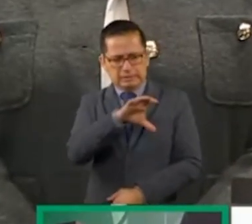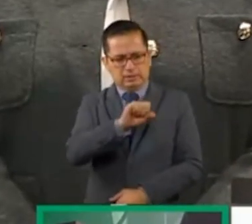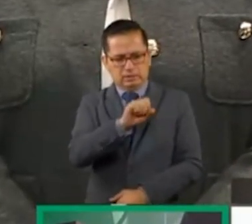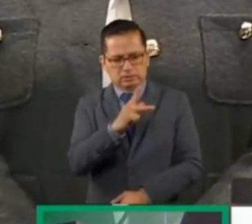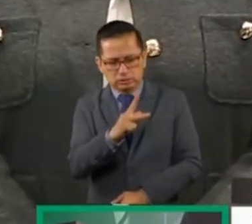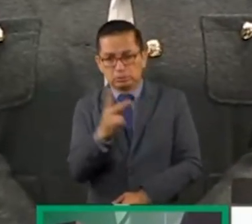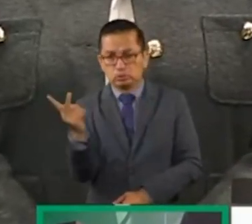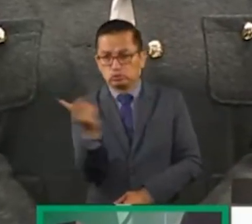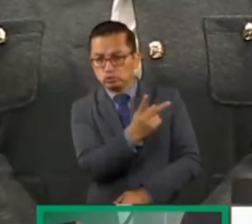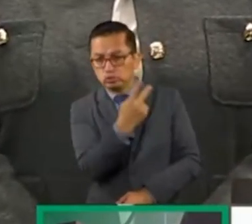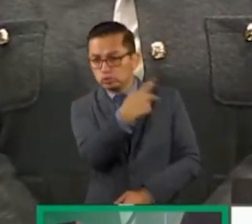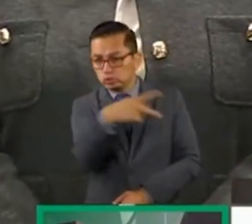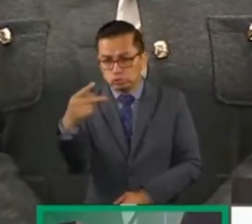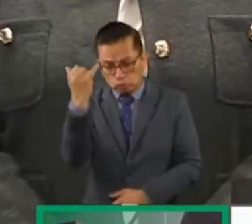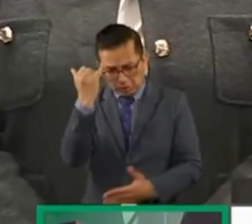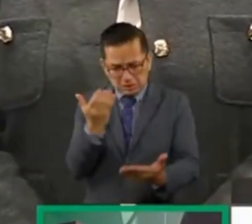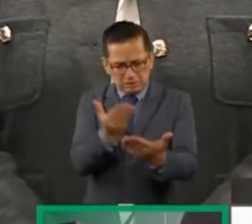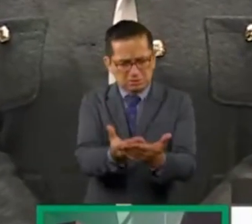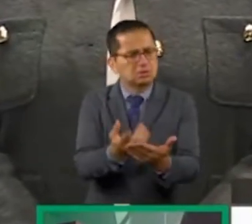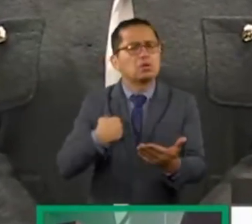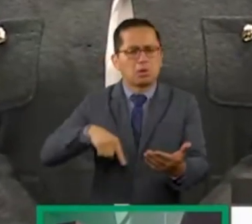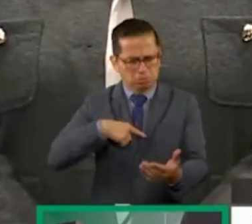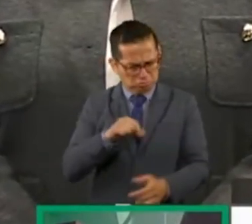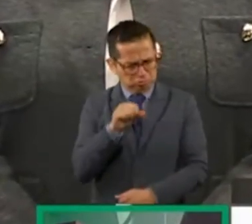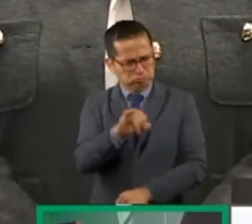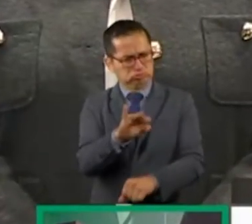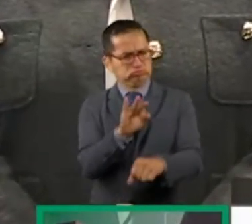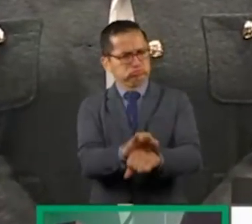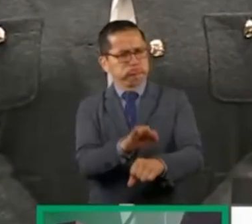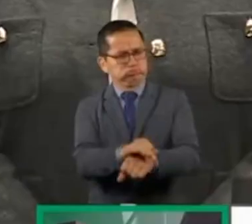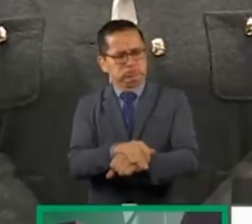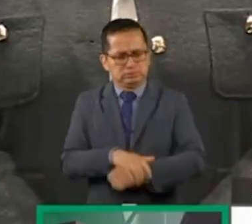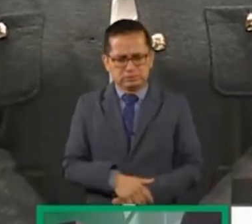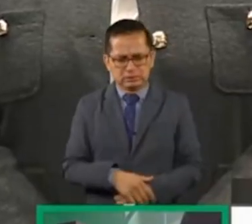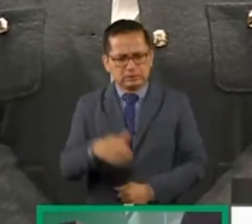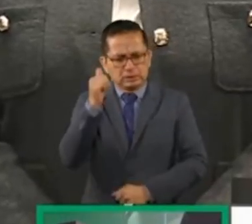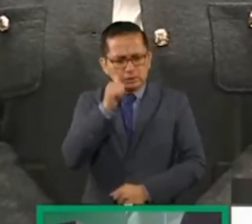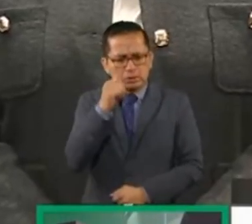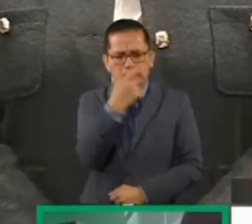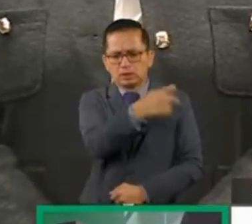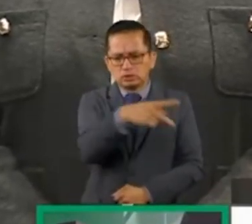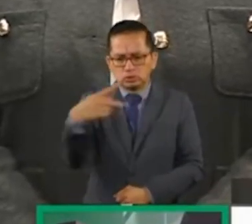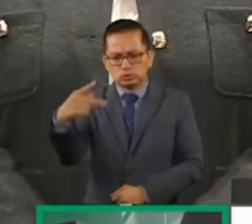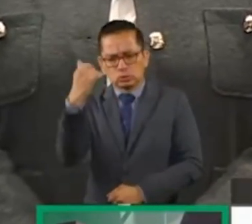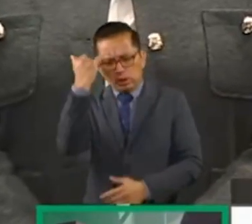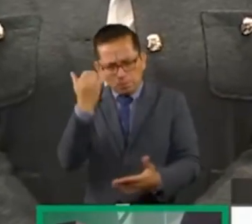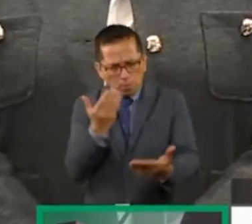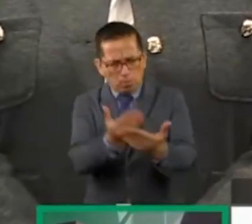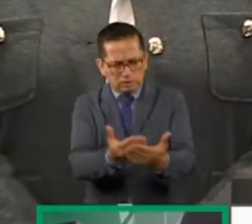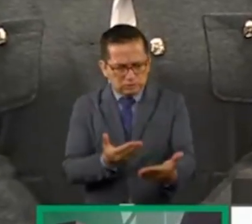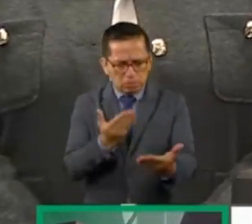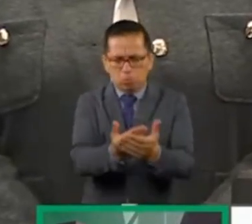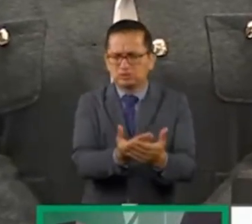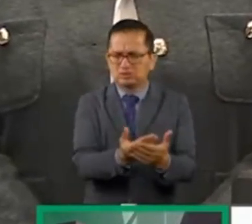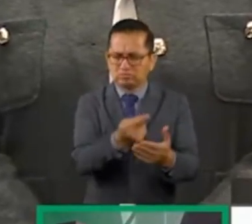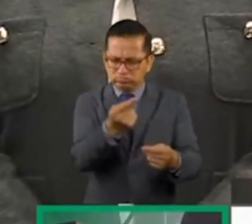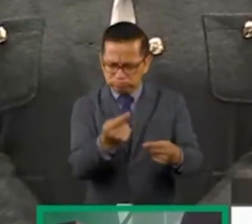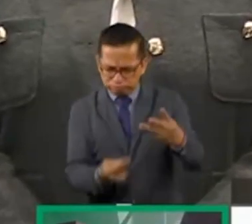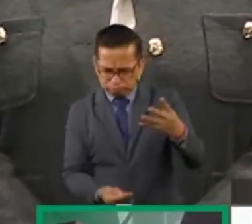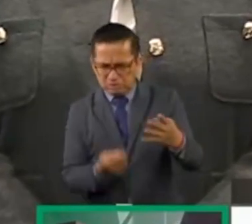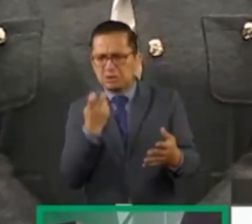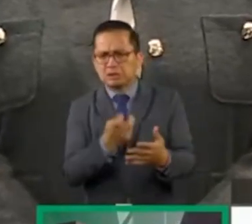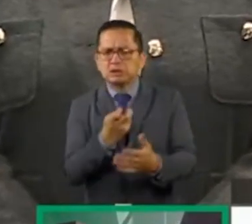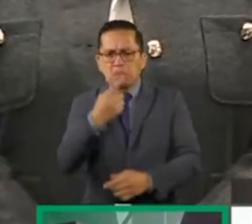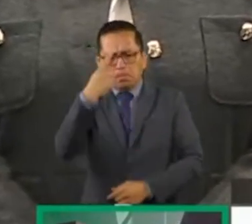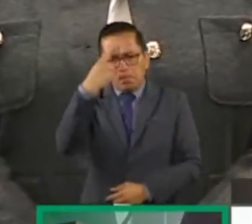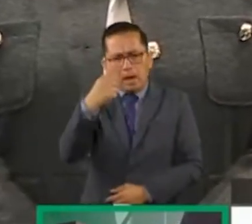presidenta, la doctora Claudia Sheinbaum. Todas y cada una de ellas pensadas para contribuir a la construcción del